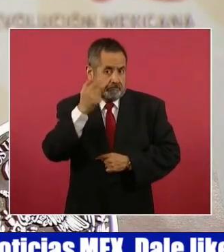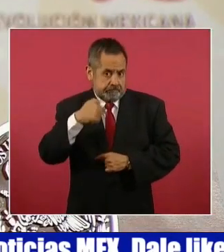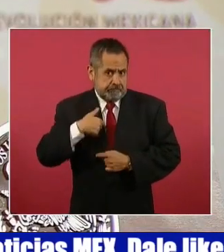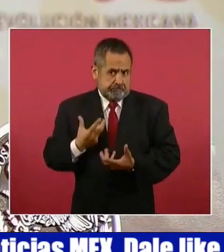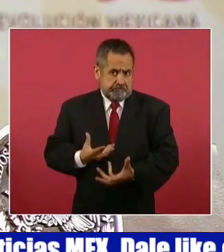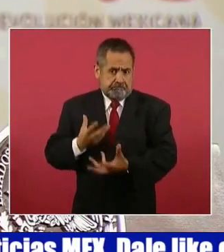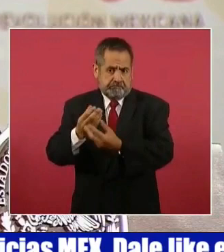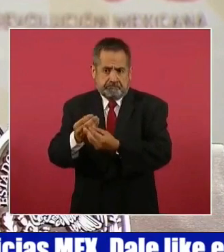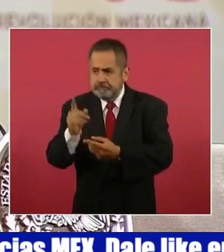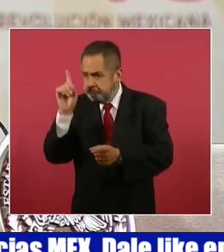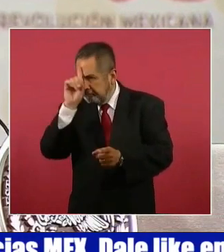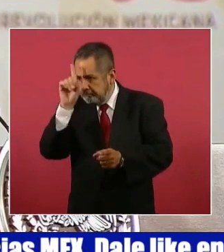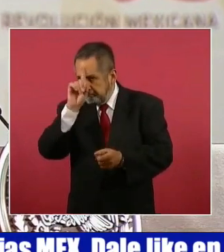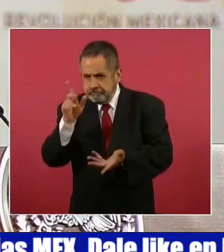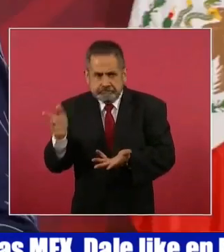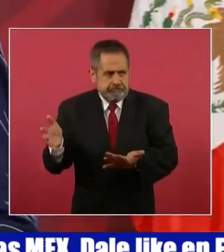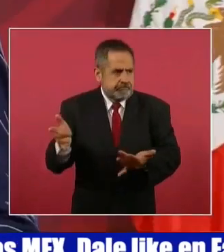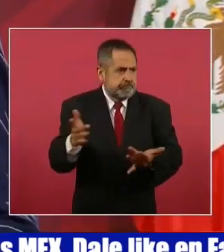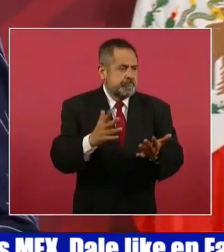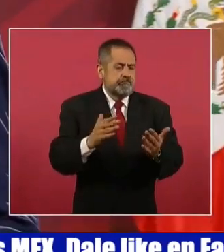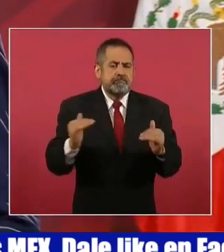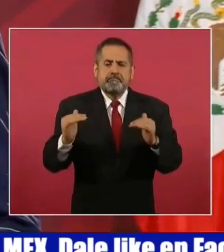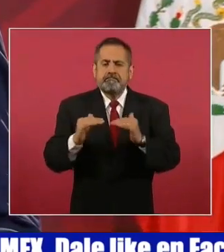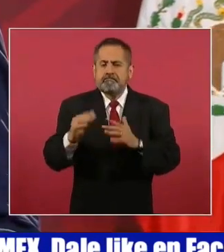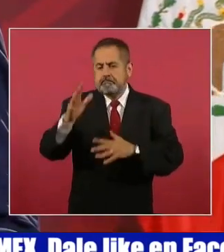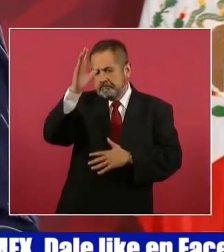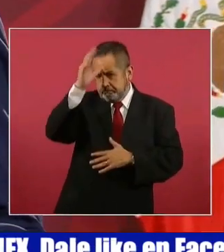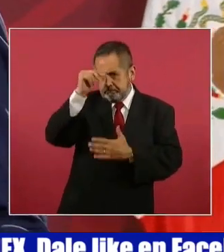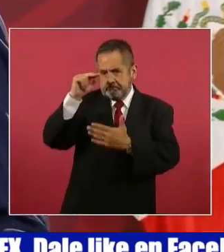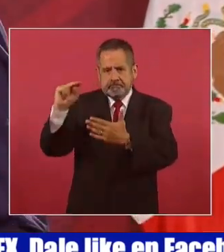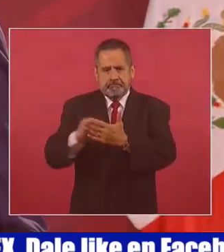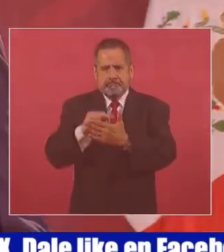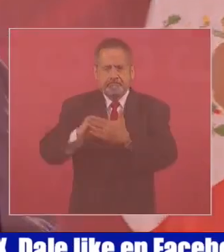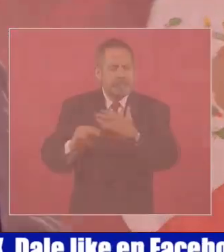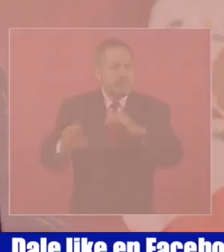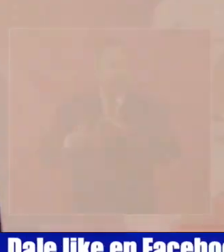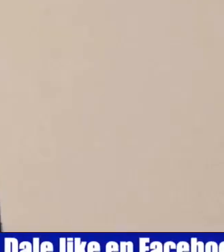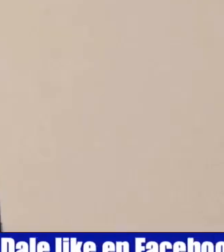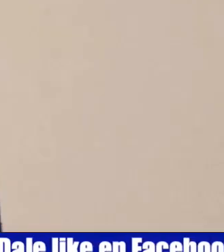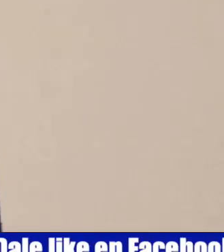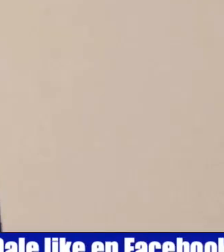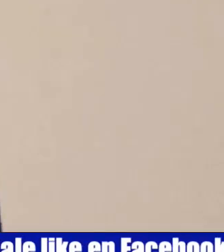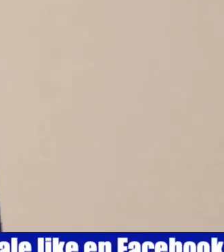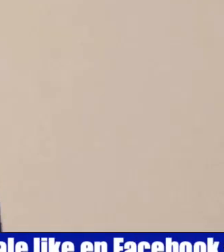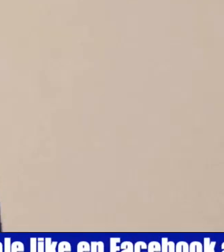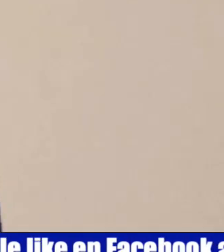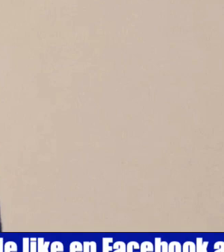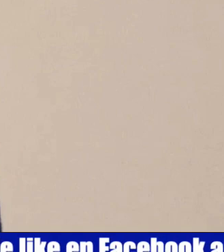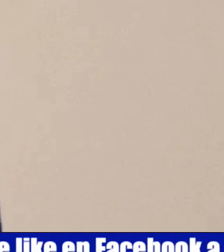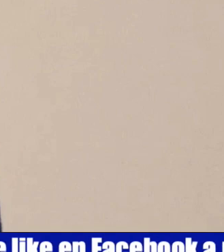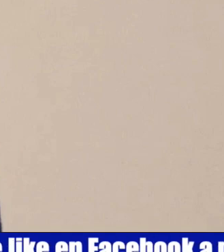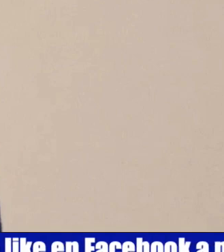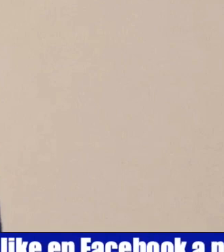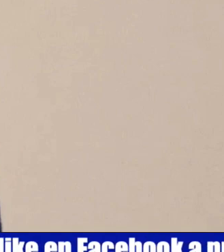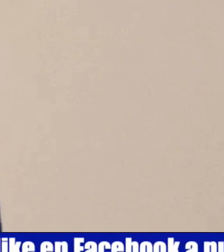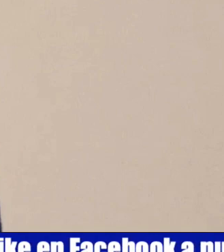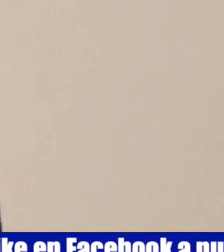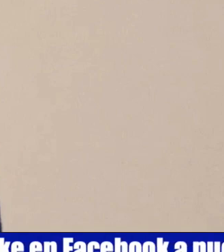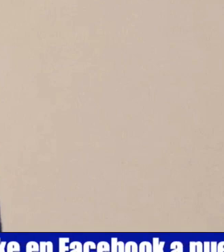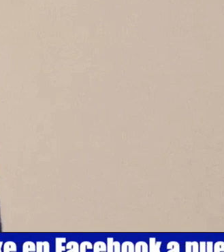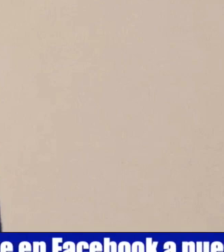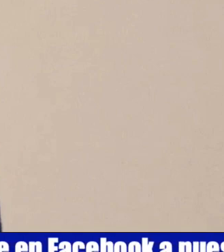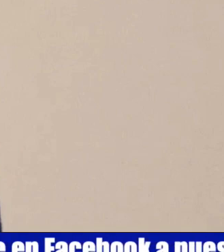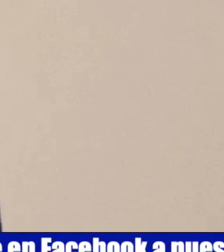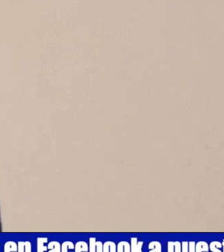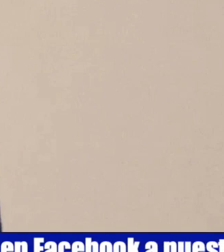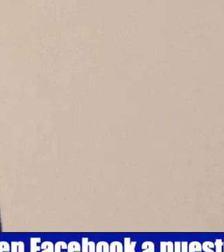más esta escasez. Dice, mire, por supuesto que yo puedo hablar con Olga Sánchez Cordero, pero lo más práctico es que se